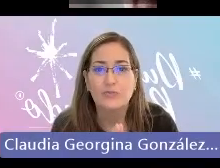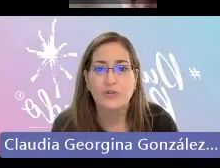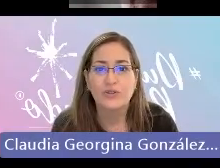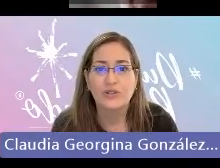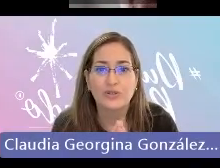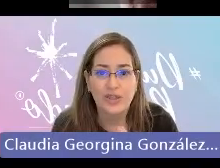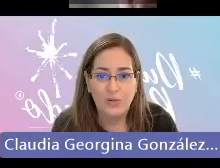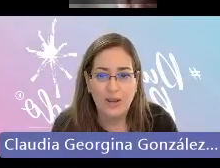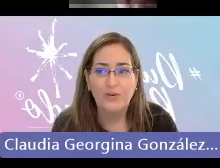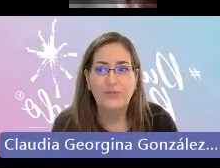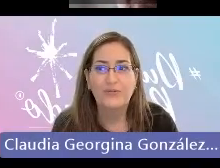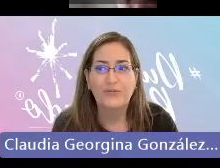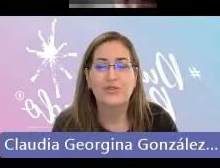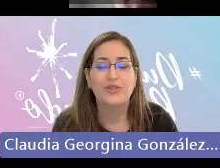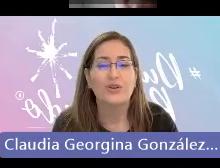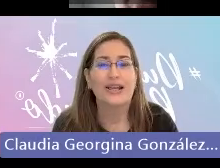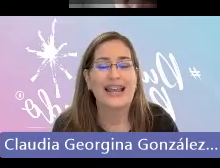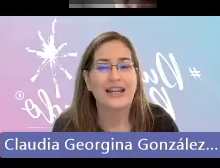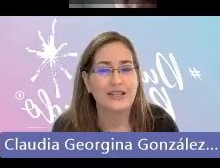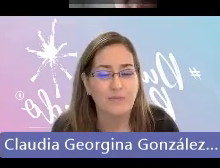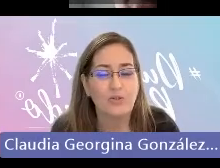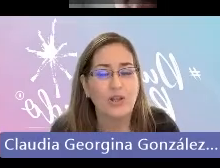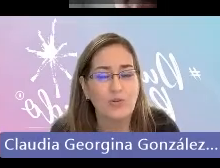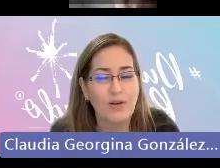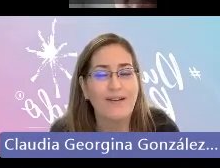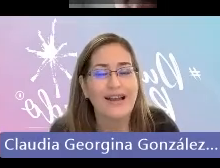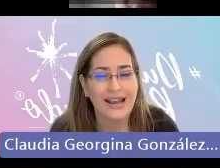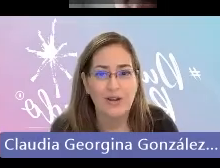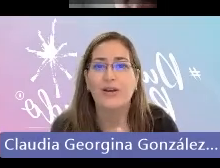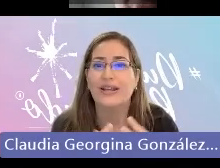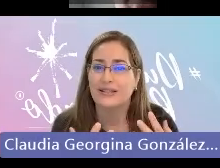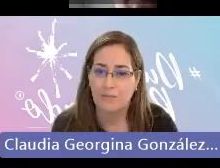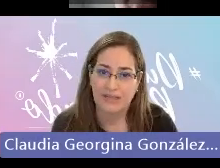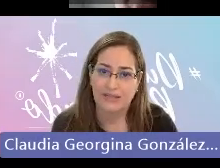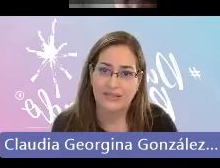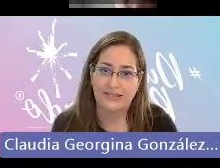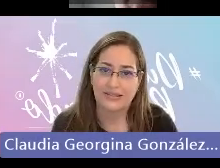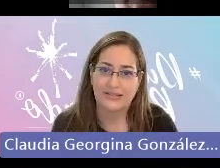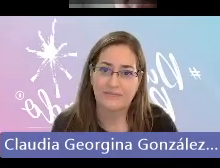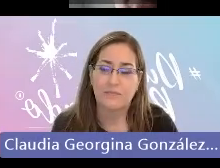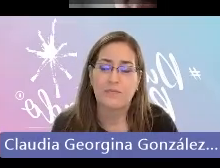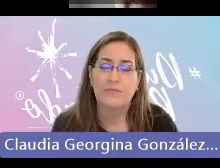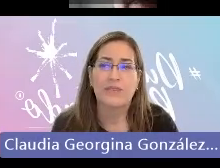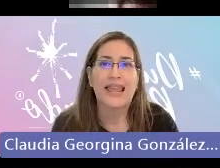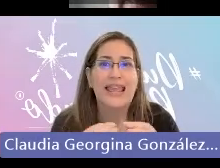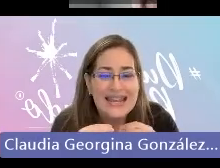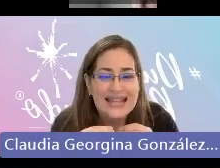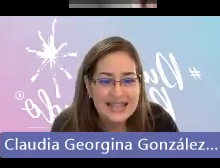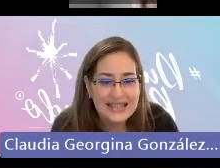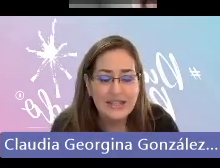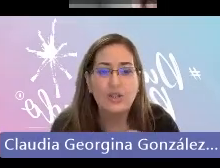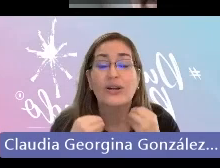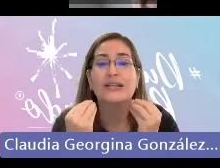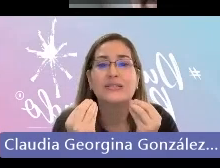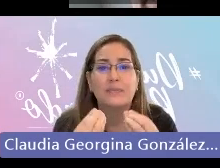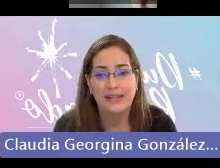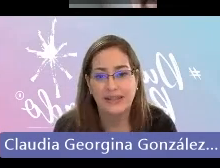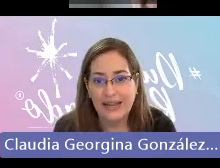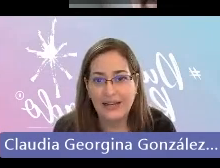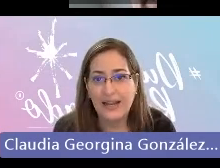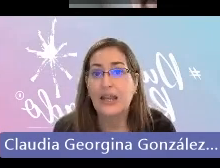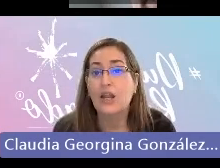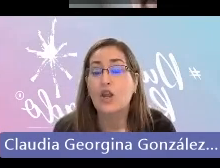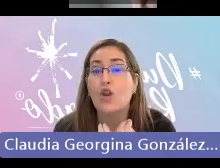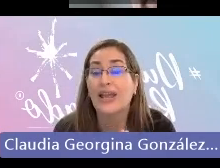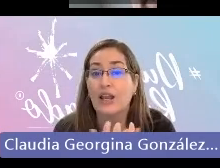Necesitamos en los procesos de duelo, yo digo que el respeto al duelo ajeno es la paz. Necesito